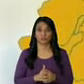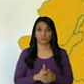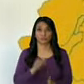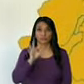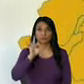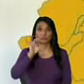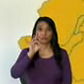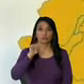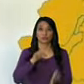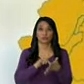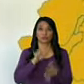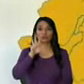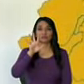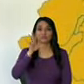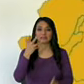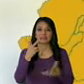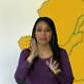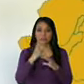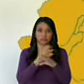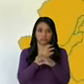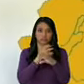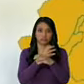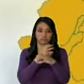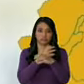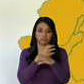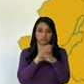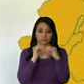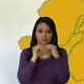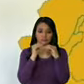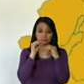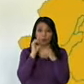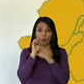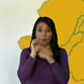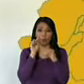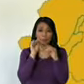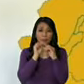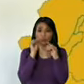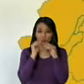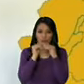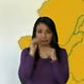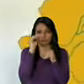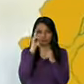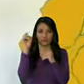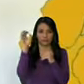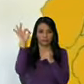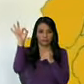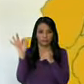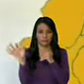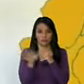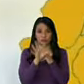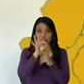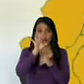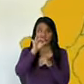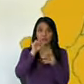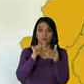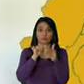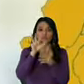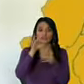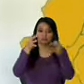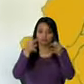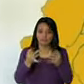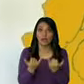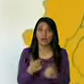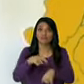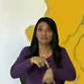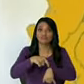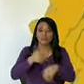98.5 de escrutado, punto y medio para llegar al 100%. 98.5 datos de este